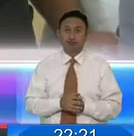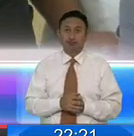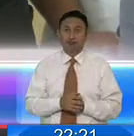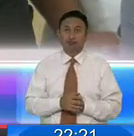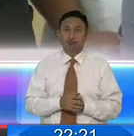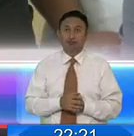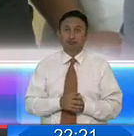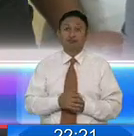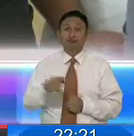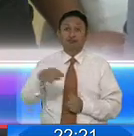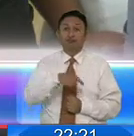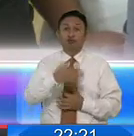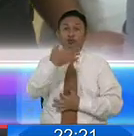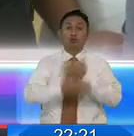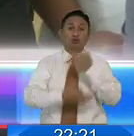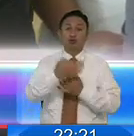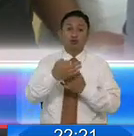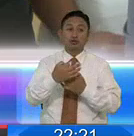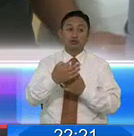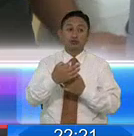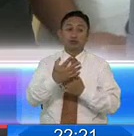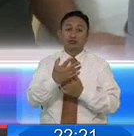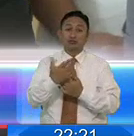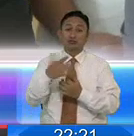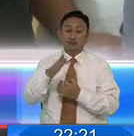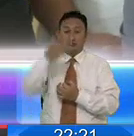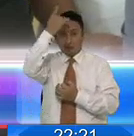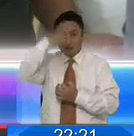y las nacionalidades